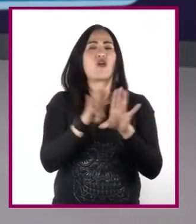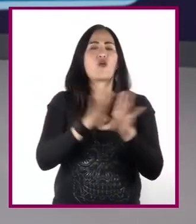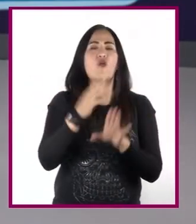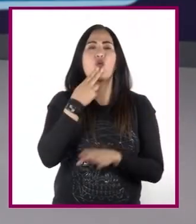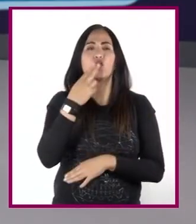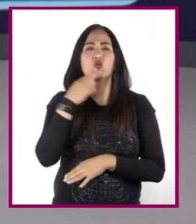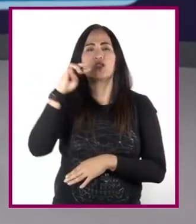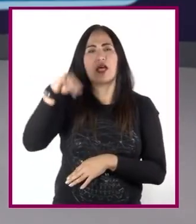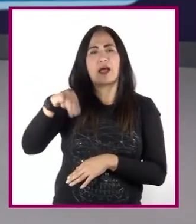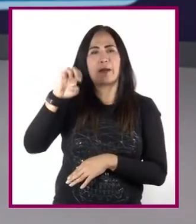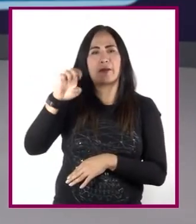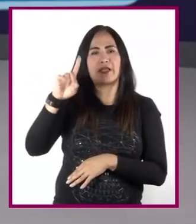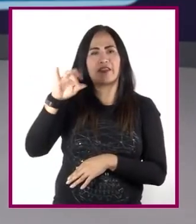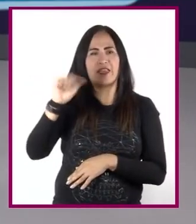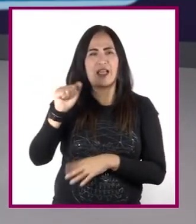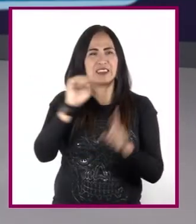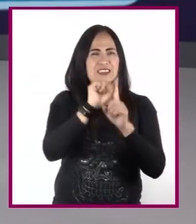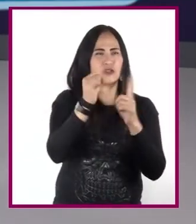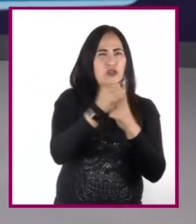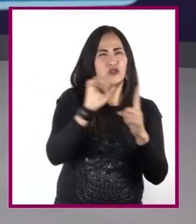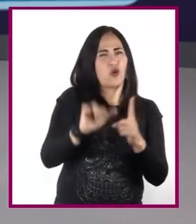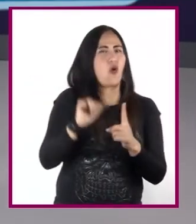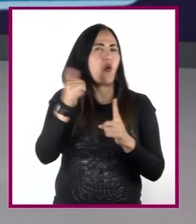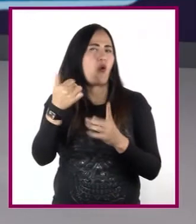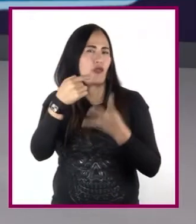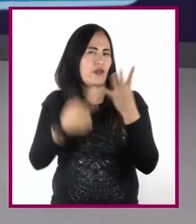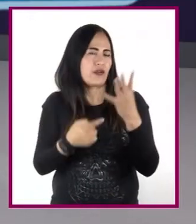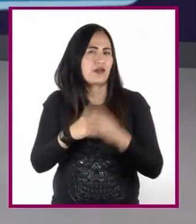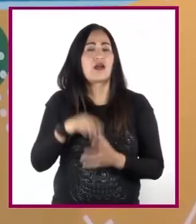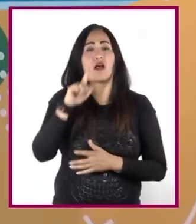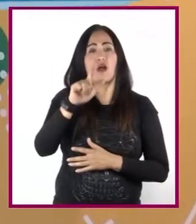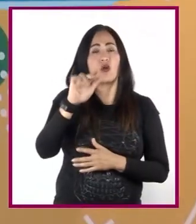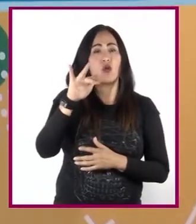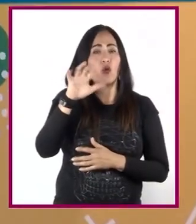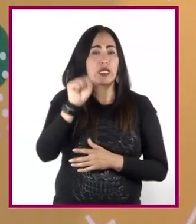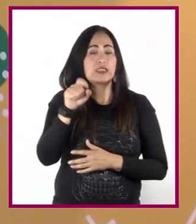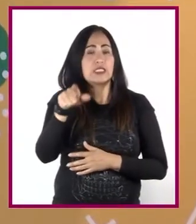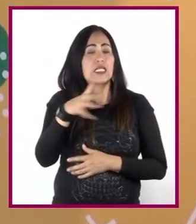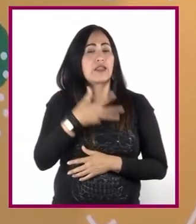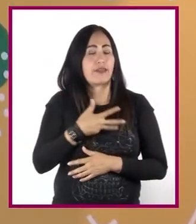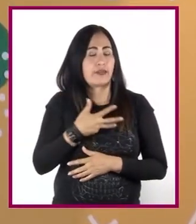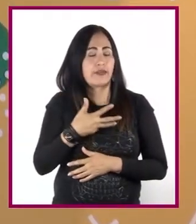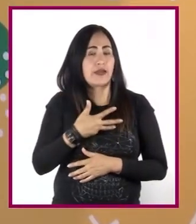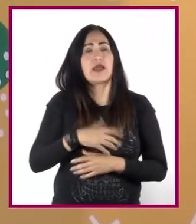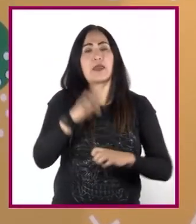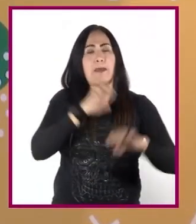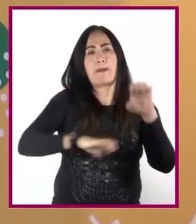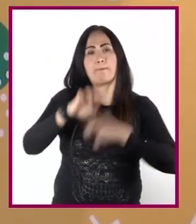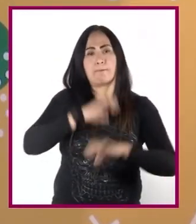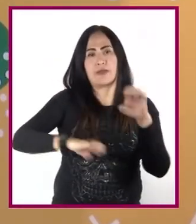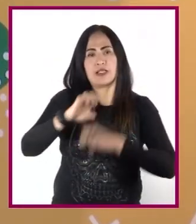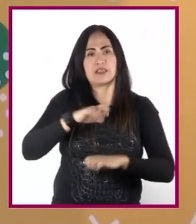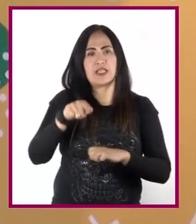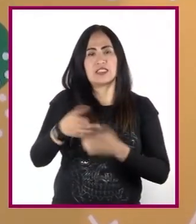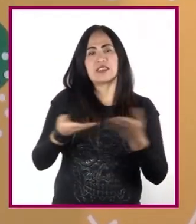media aritmética en otro tipo de contextos. Luis tiene una pequeña empresa la cual ofrece servicios de jardinería a